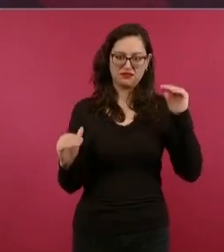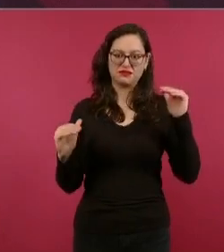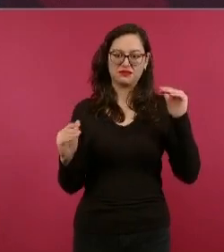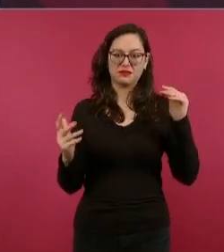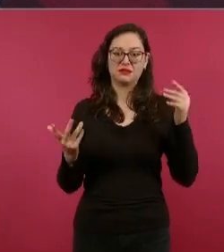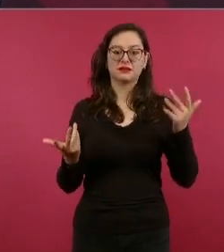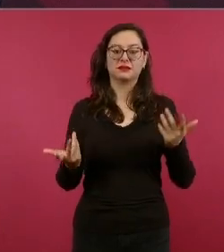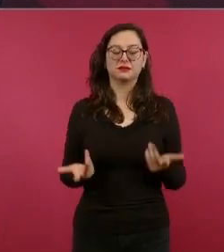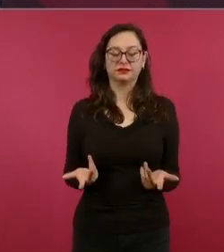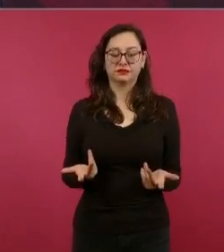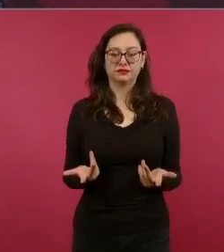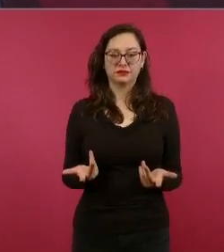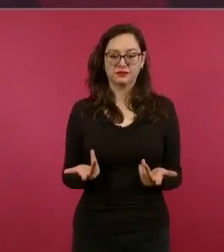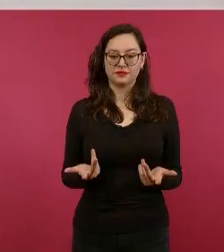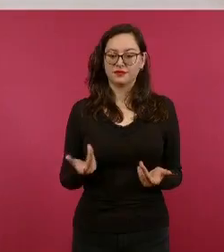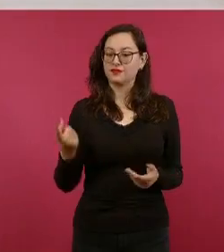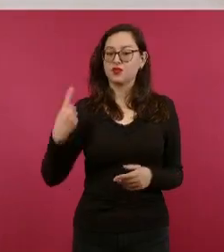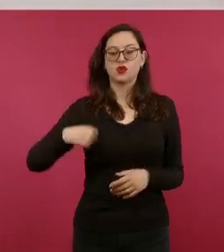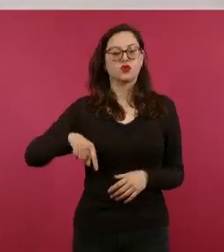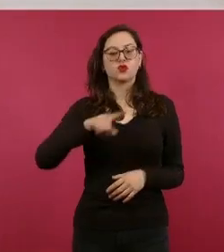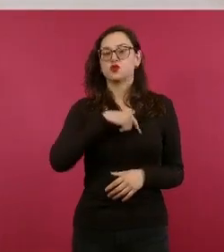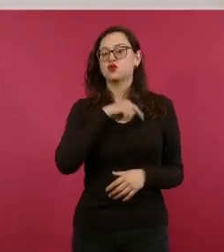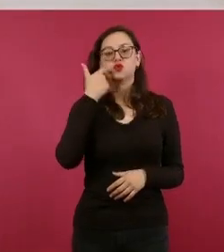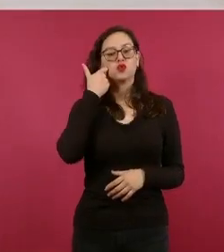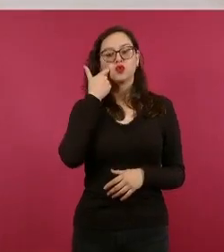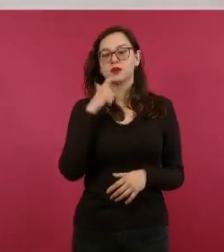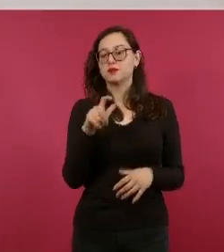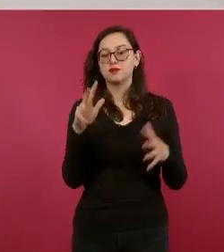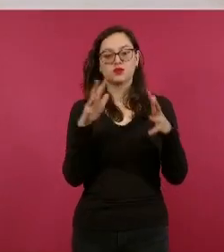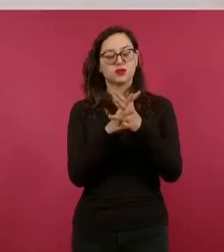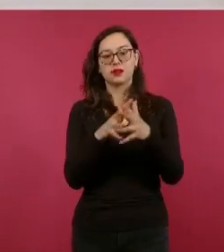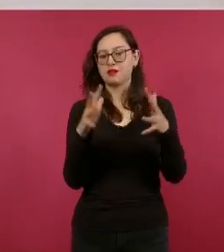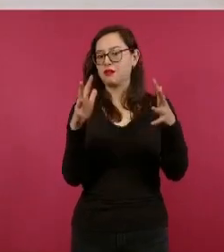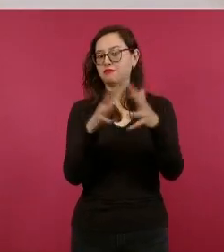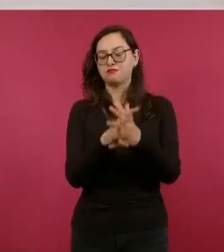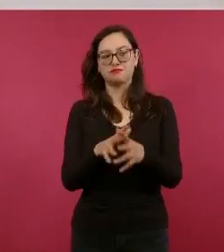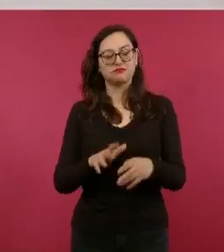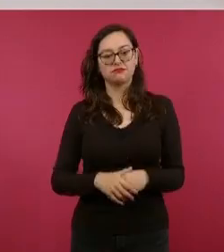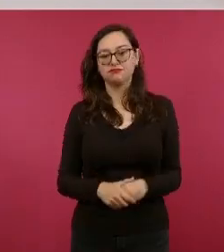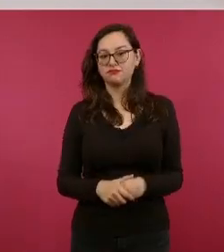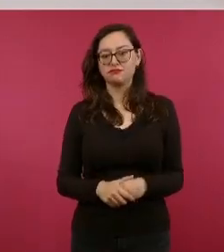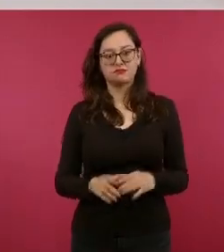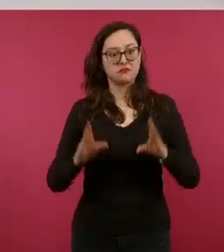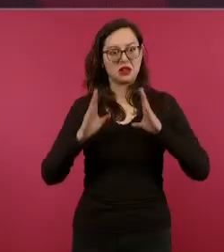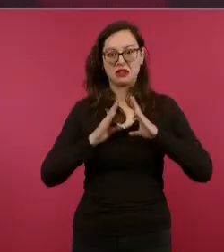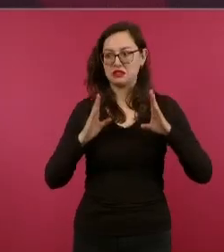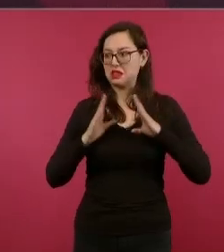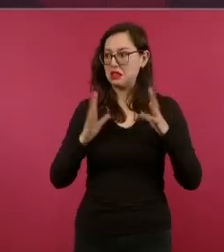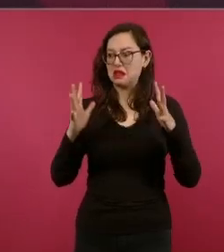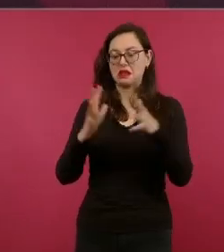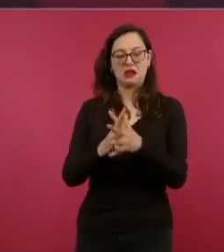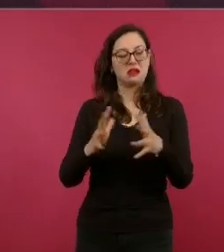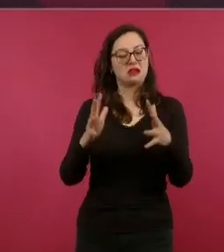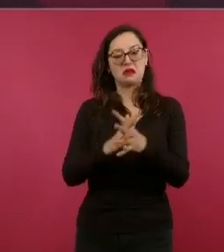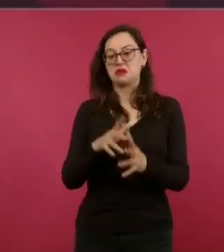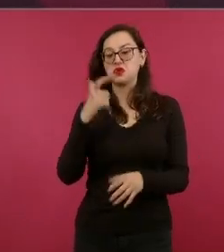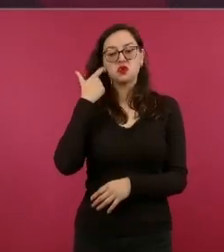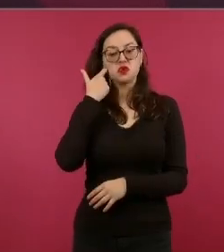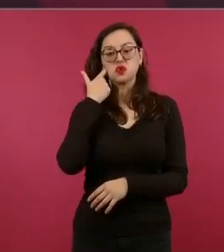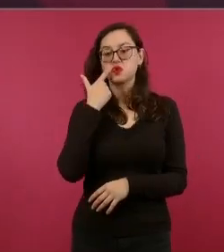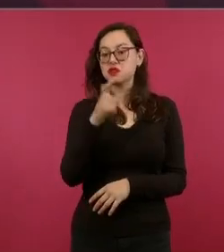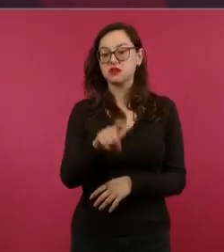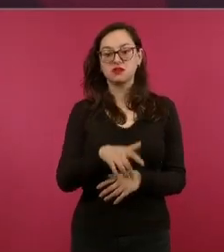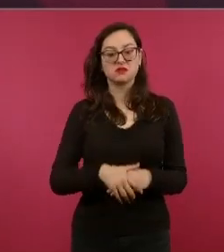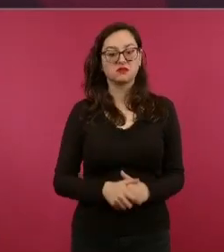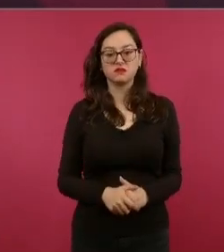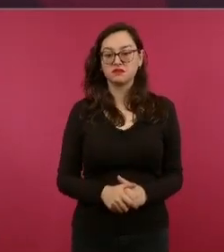de lo militar, y nosotros no queremos eso. Nosotros queremos vivir en paz. Estoy hablando a futuro,